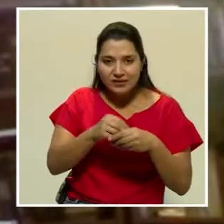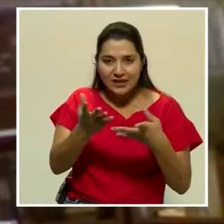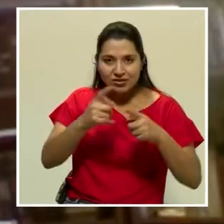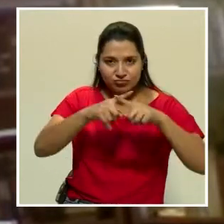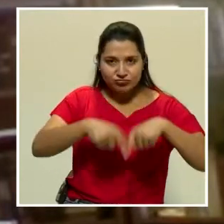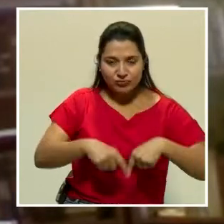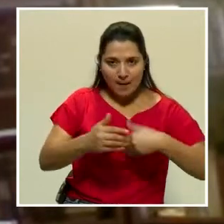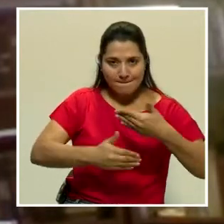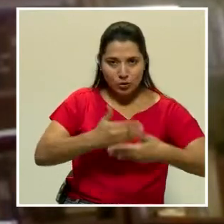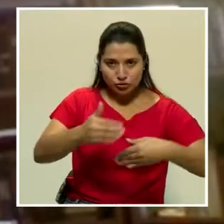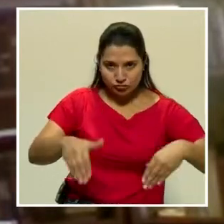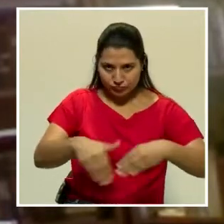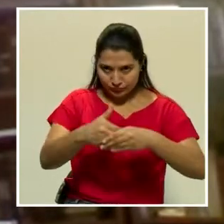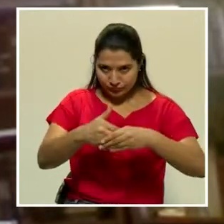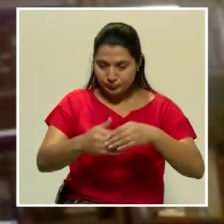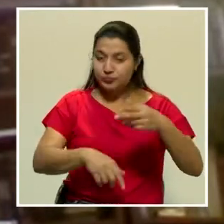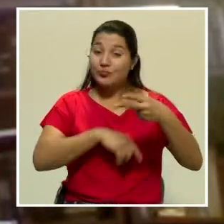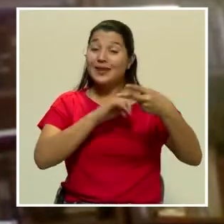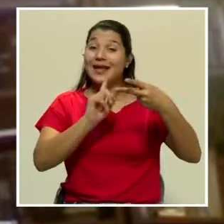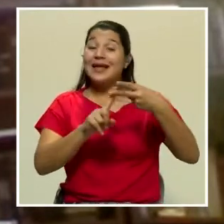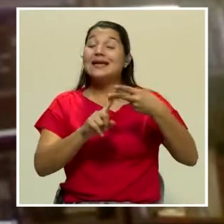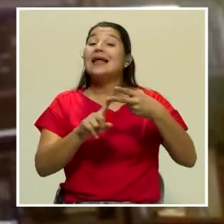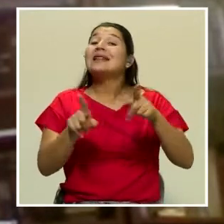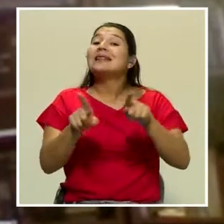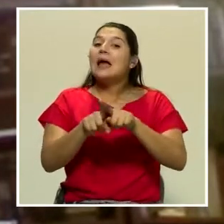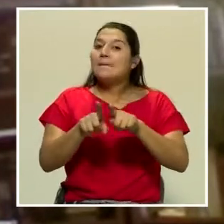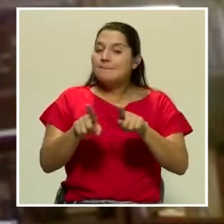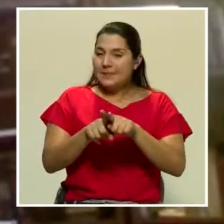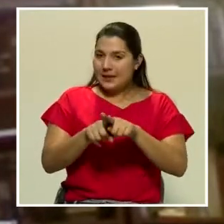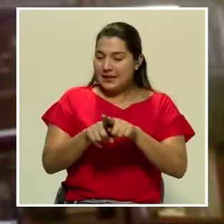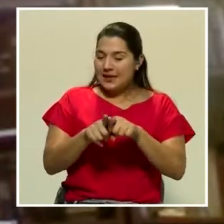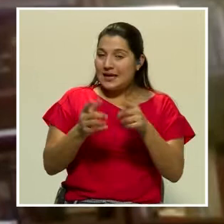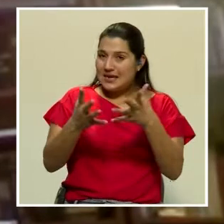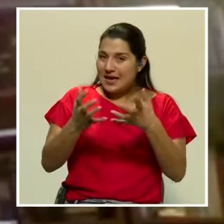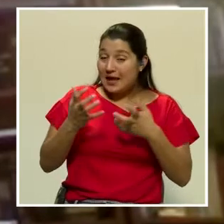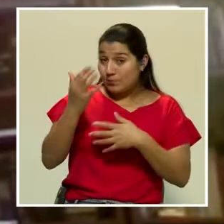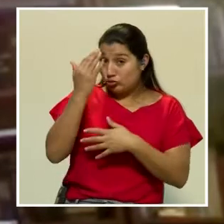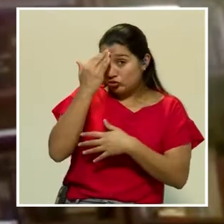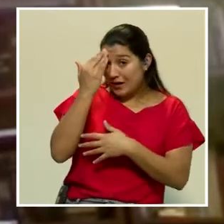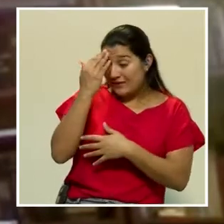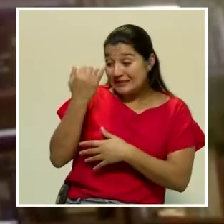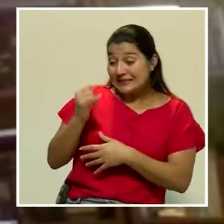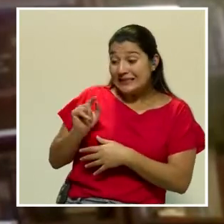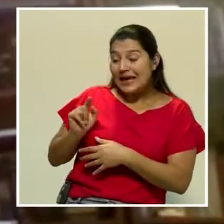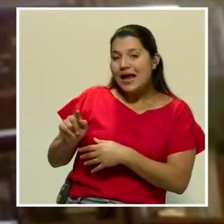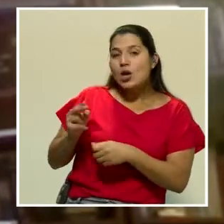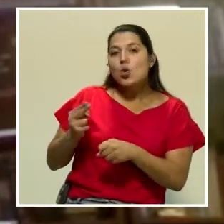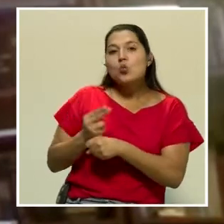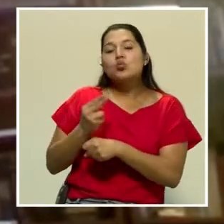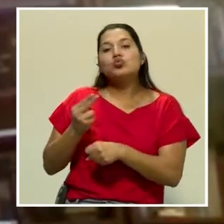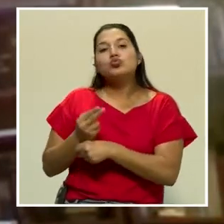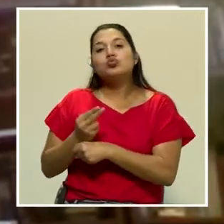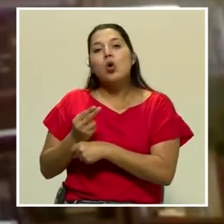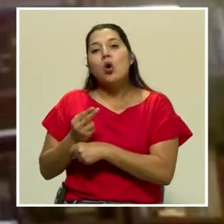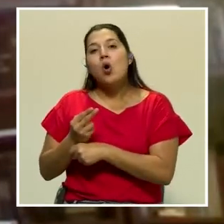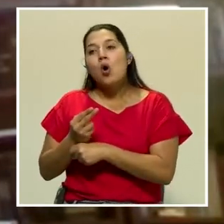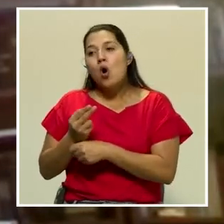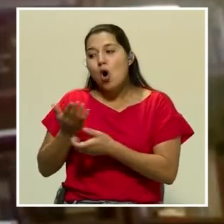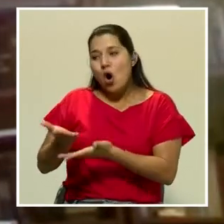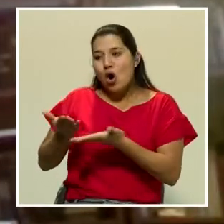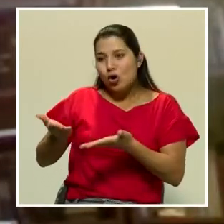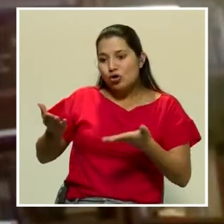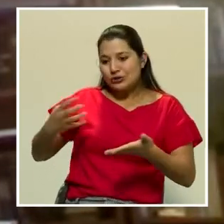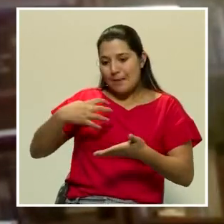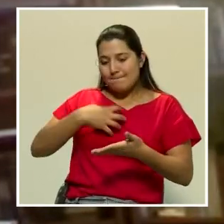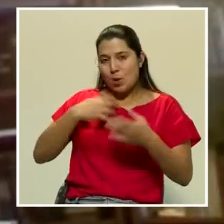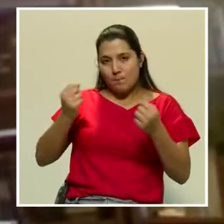la segunda es determinar si la oposición la formula utilizando recursos propios del Poder Judicial, lo que también